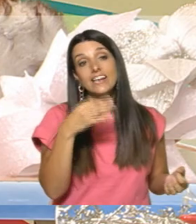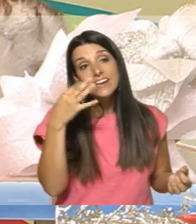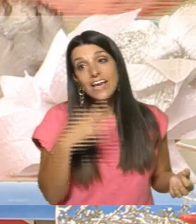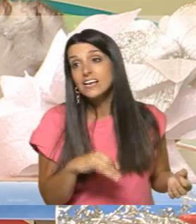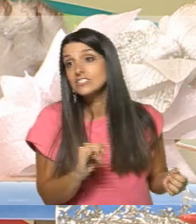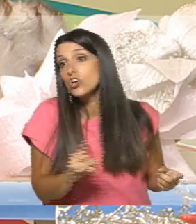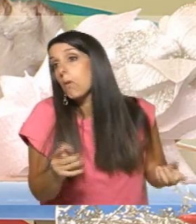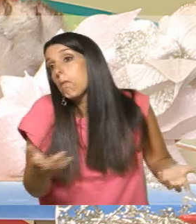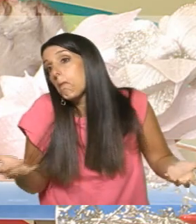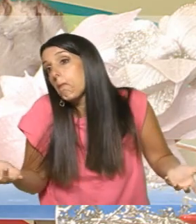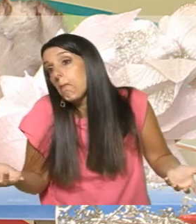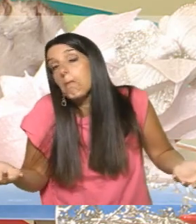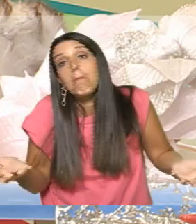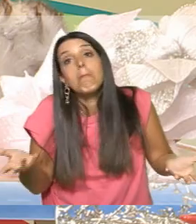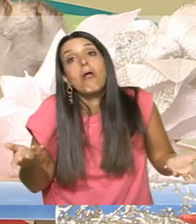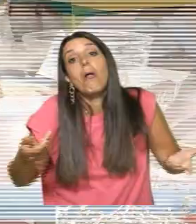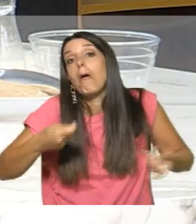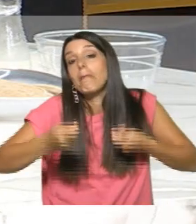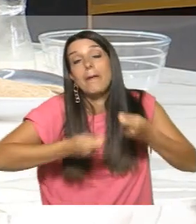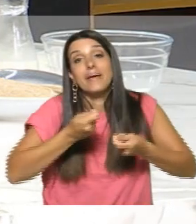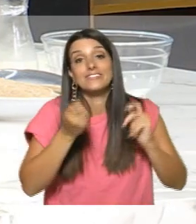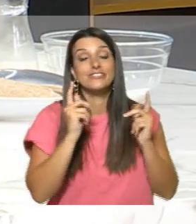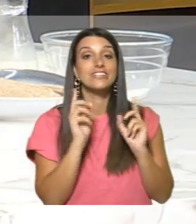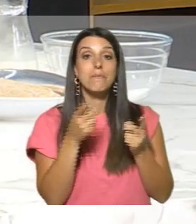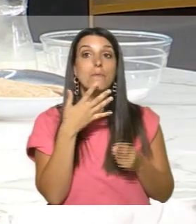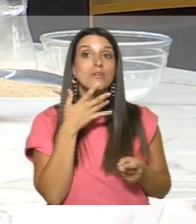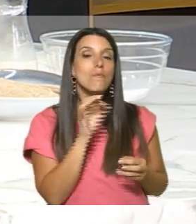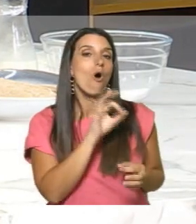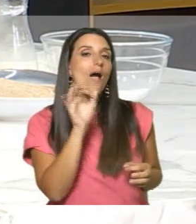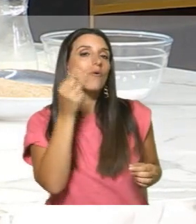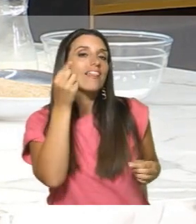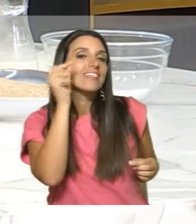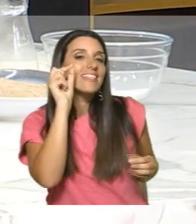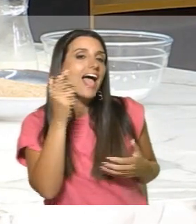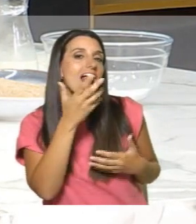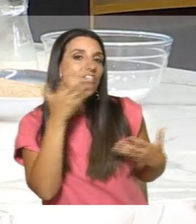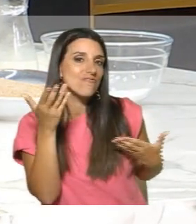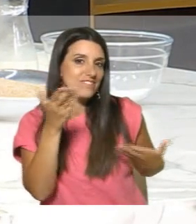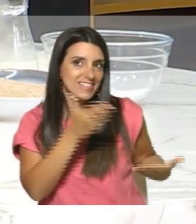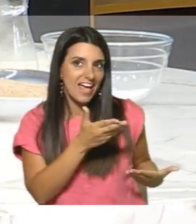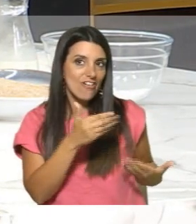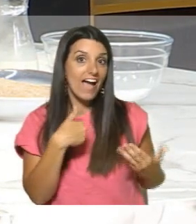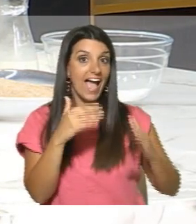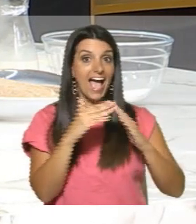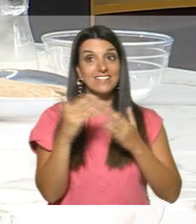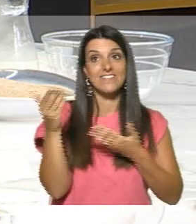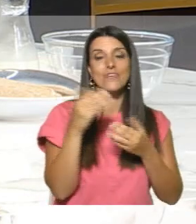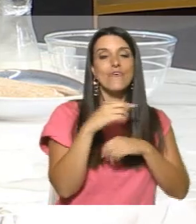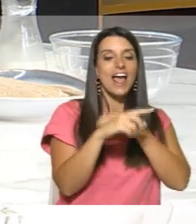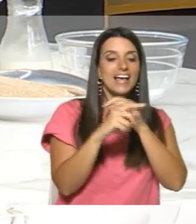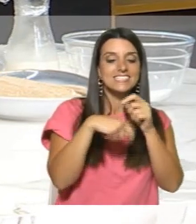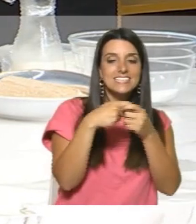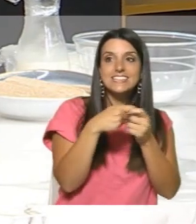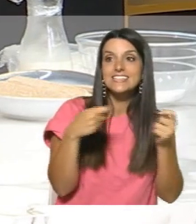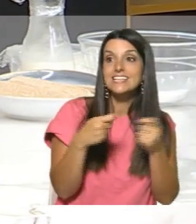¿por qué no? Es algo más, todo suma, como todo dice Pau. Es como divertido, inclusive si no, como dejarle algún detallito a alguno de los invitados, ¿viste que vienen a casa? Unas